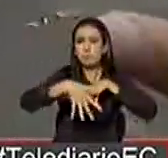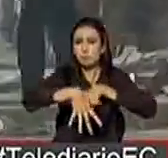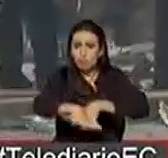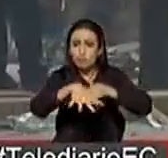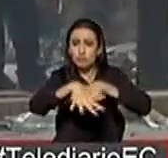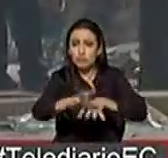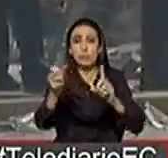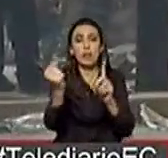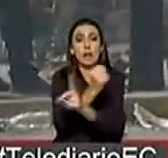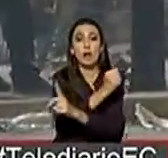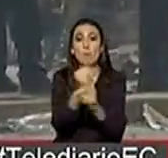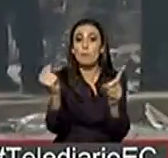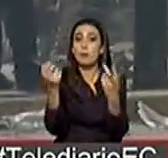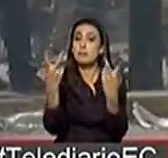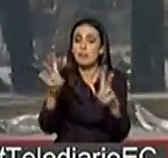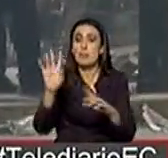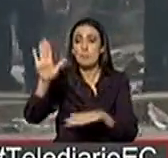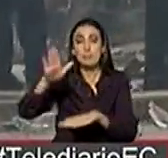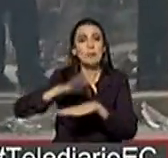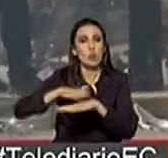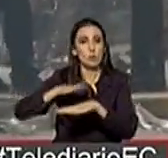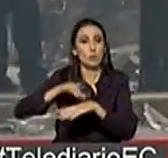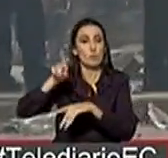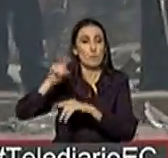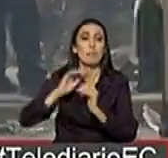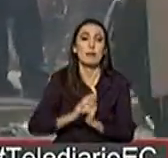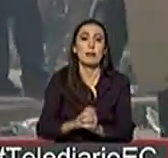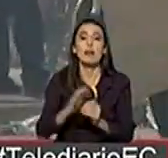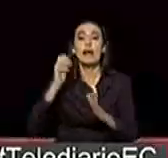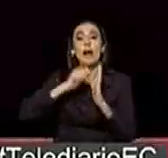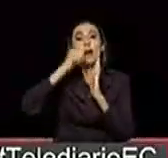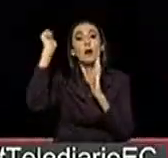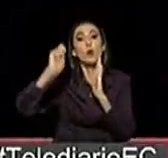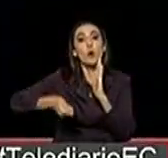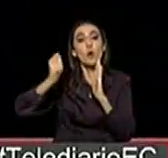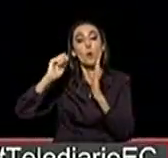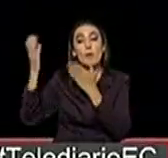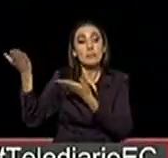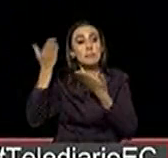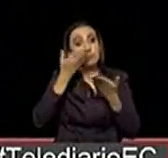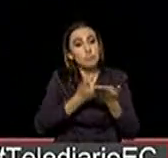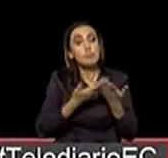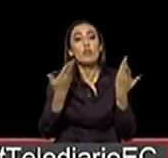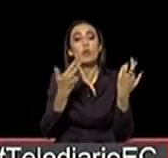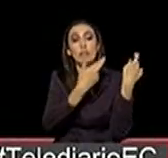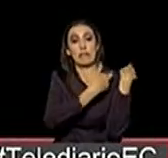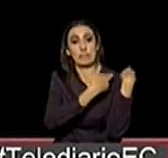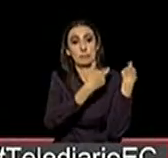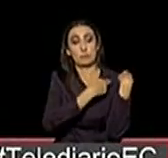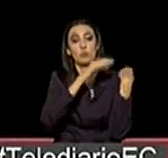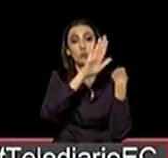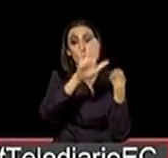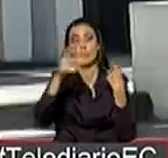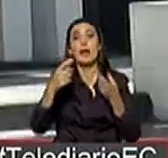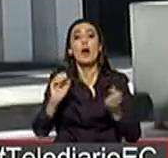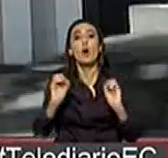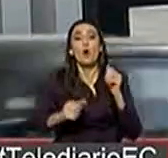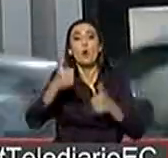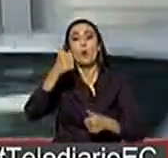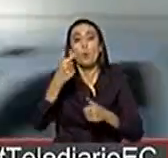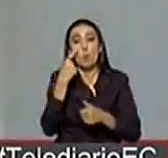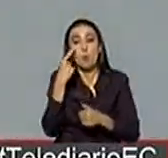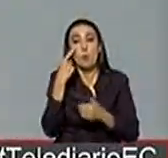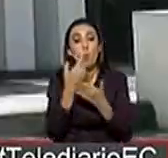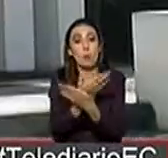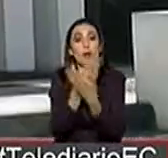y saqueos se prevé que en las próximas horas se efectúe la audiencia de formulación de cargos en donde se conocerán los elementos que posee fiscalía